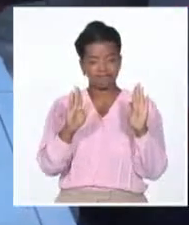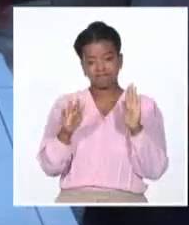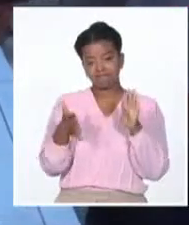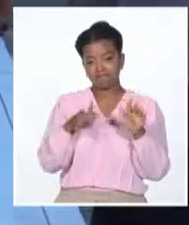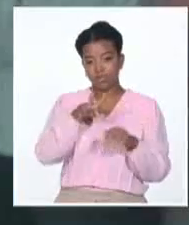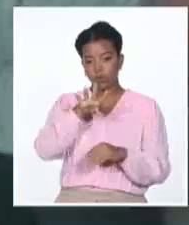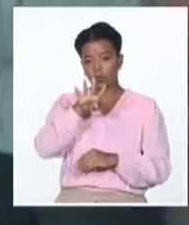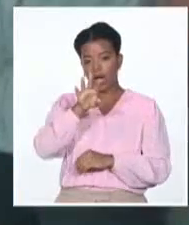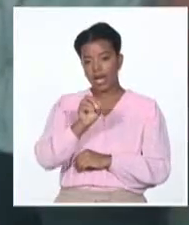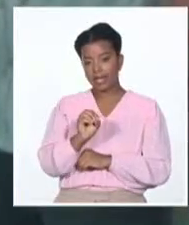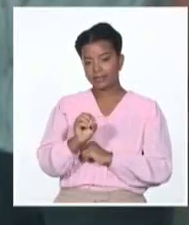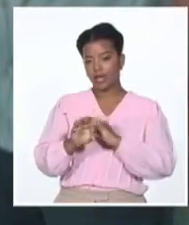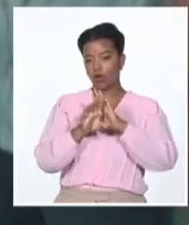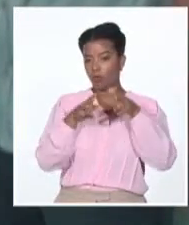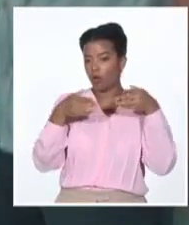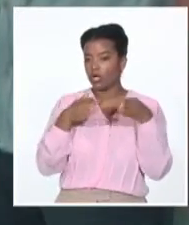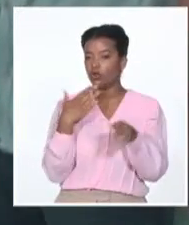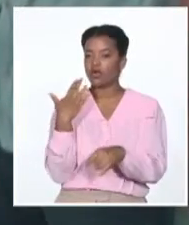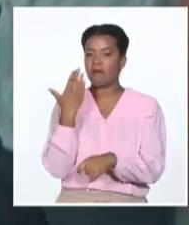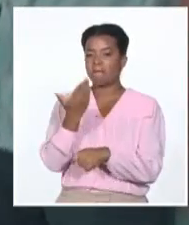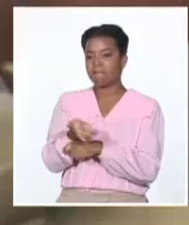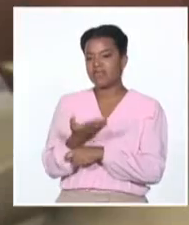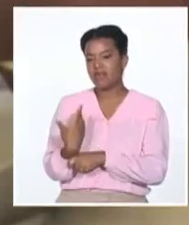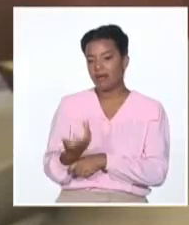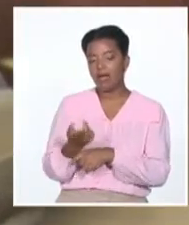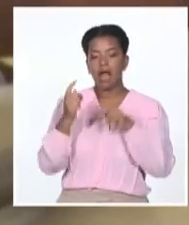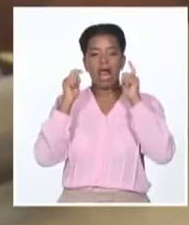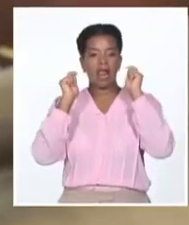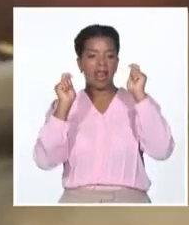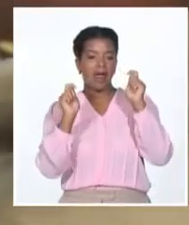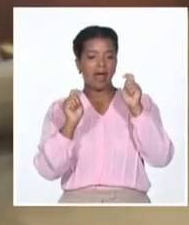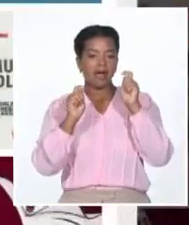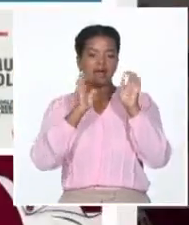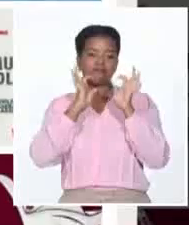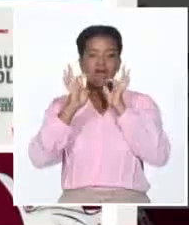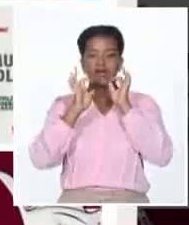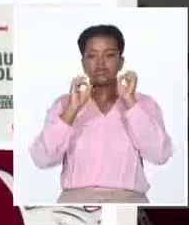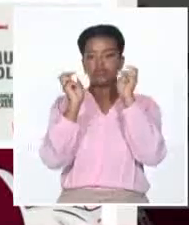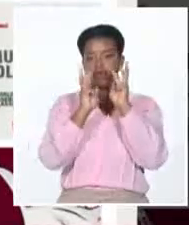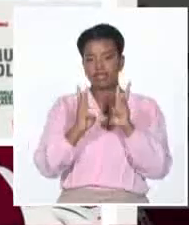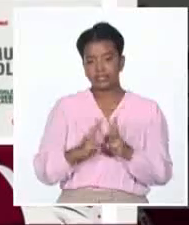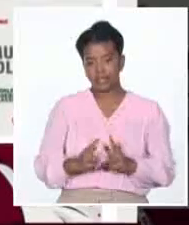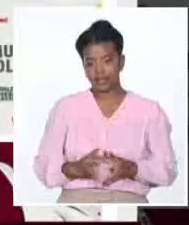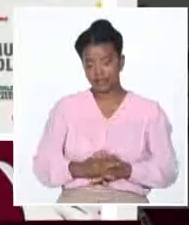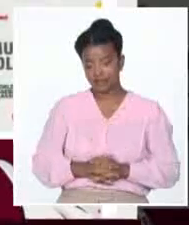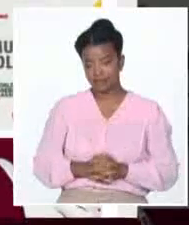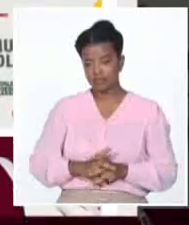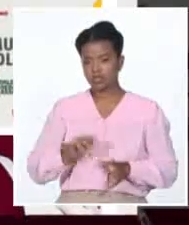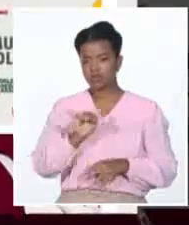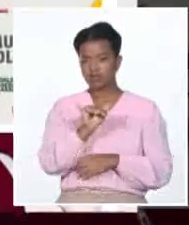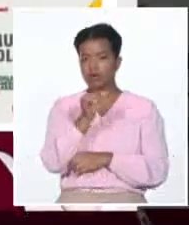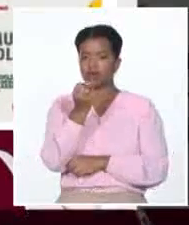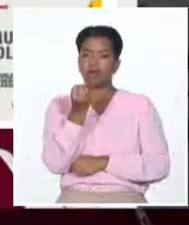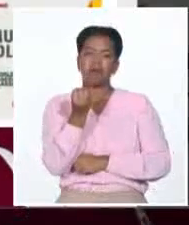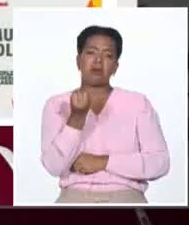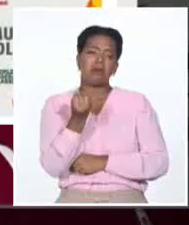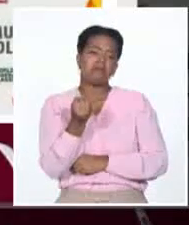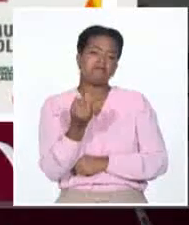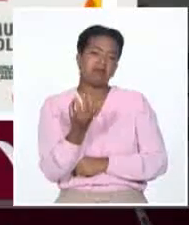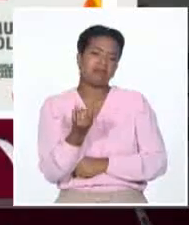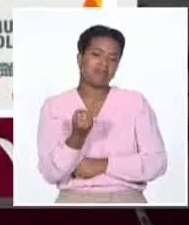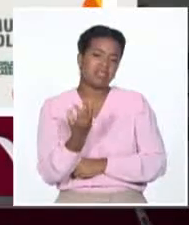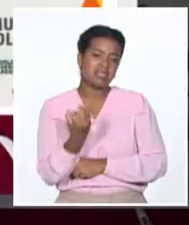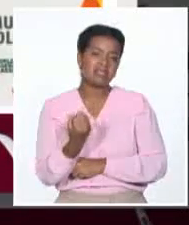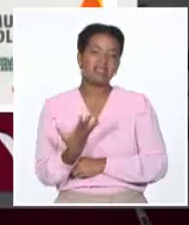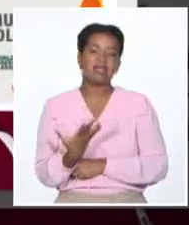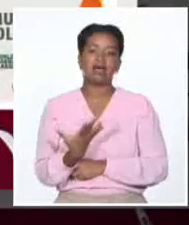240 convocatorias o incitaciones de ese tipo en las redes digitales. Las calumnias y el intento de sembrar la desconfianza en las fuerzas